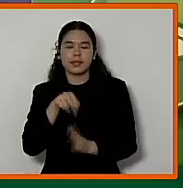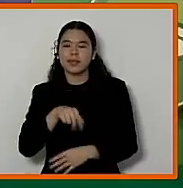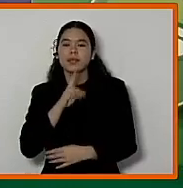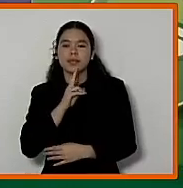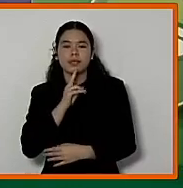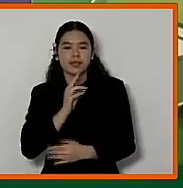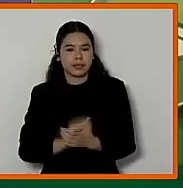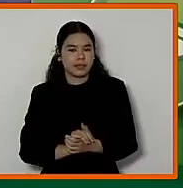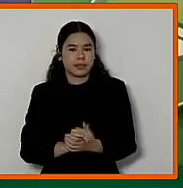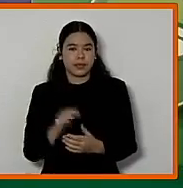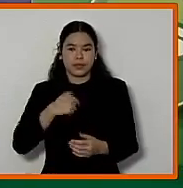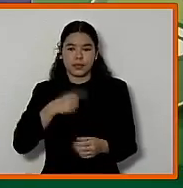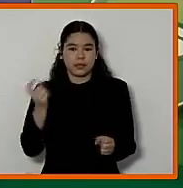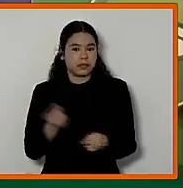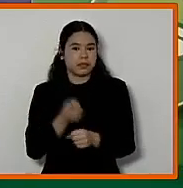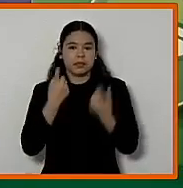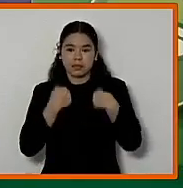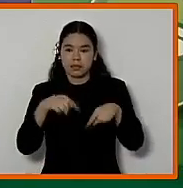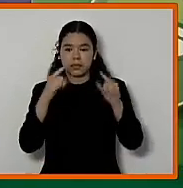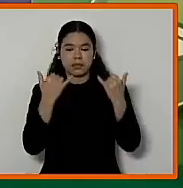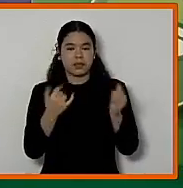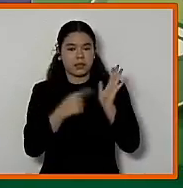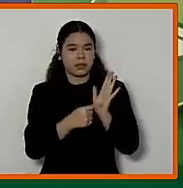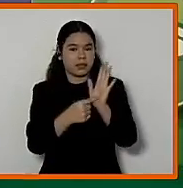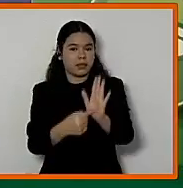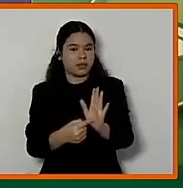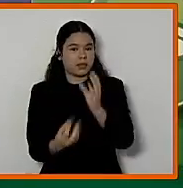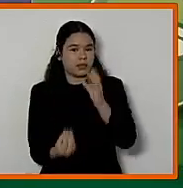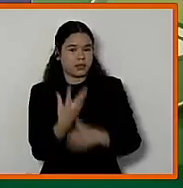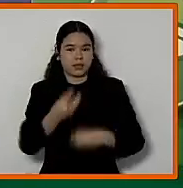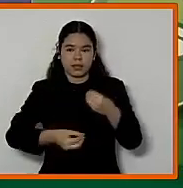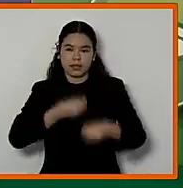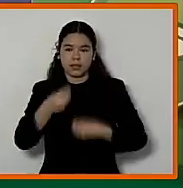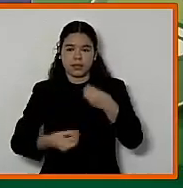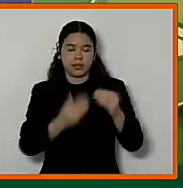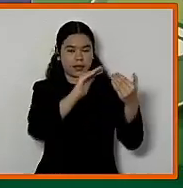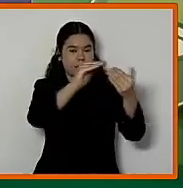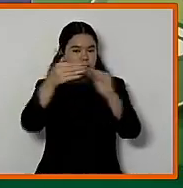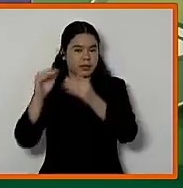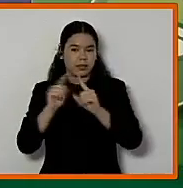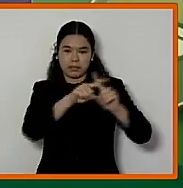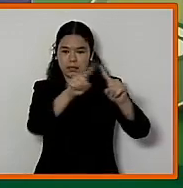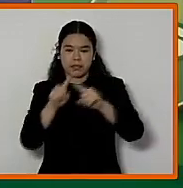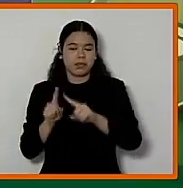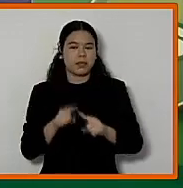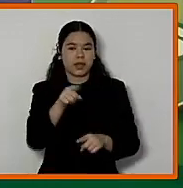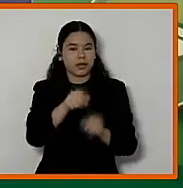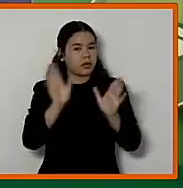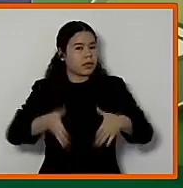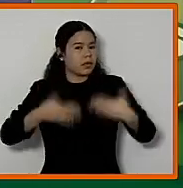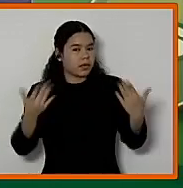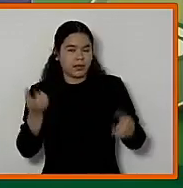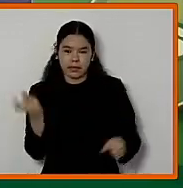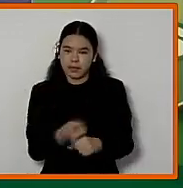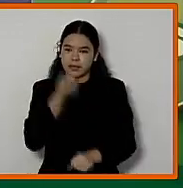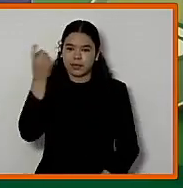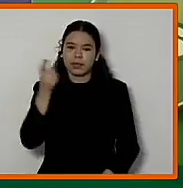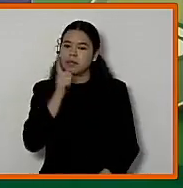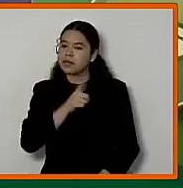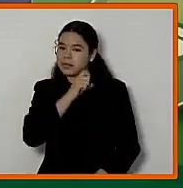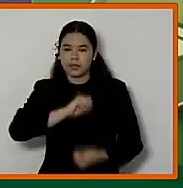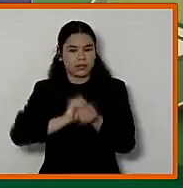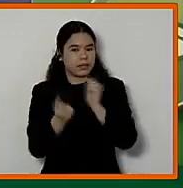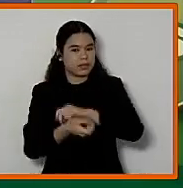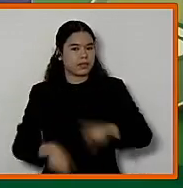Honduras. Yo me gané la Loto llevándoles nuestro sorteo hasta sus hogares. ¿Y vos, cómo te la vas a ganar? Loto